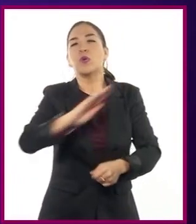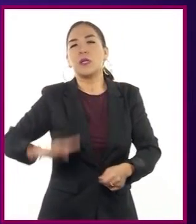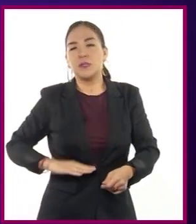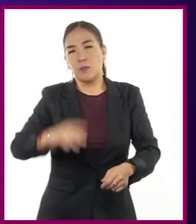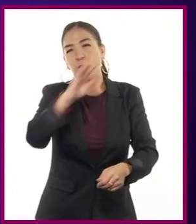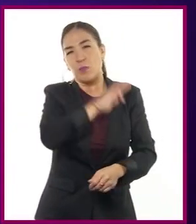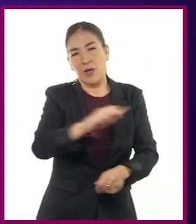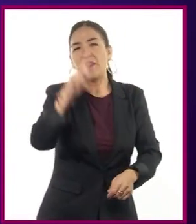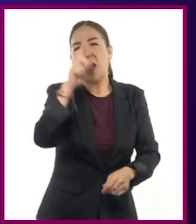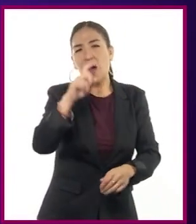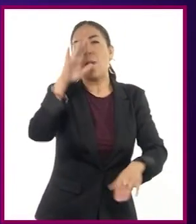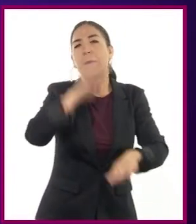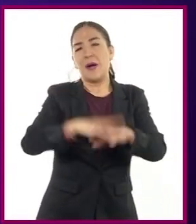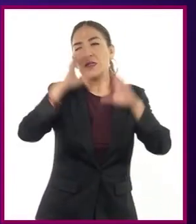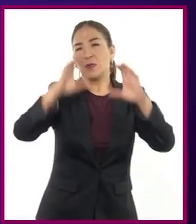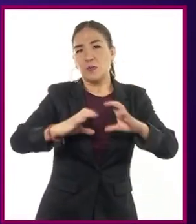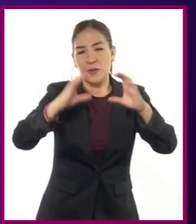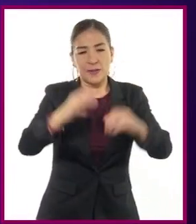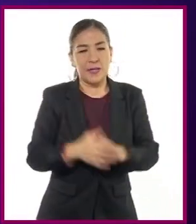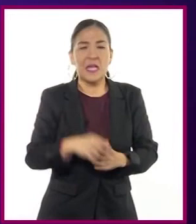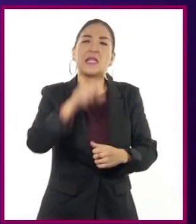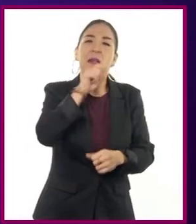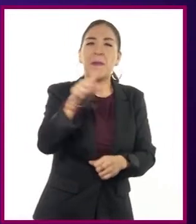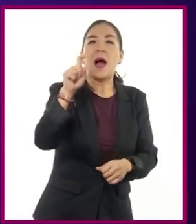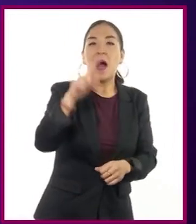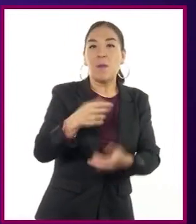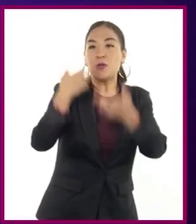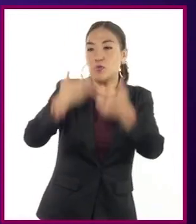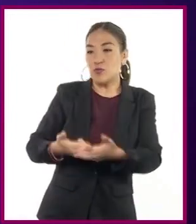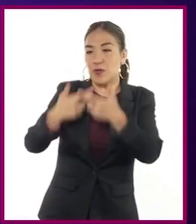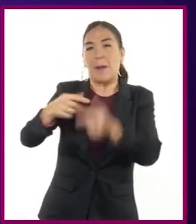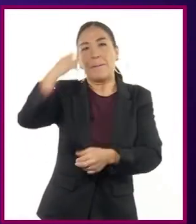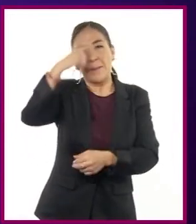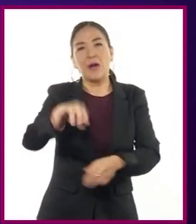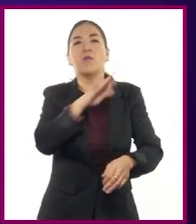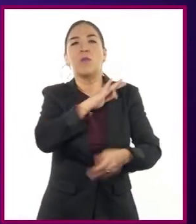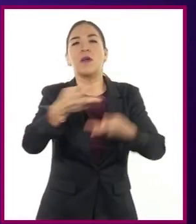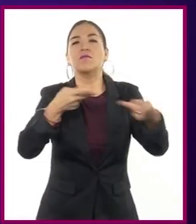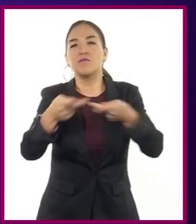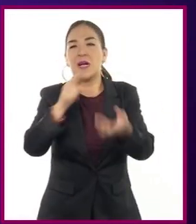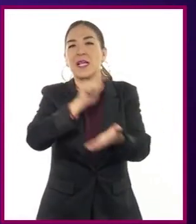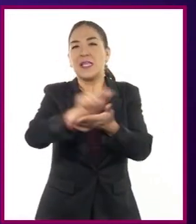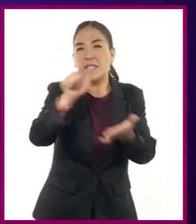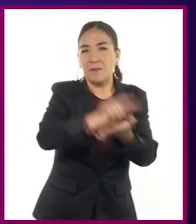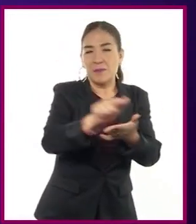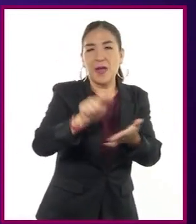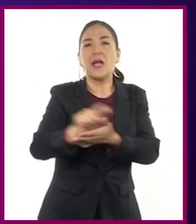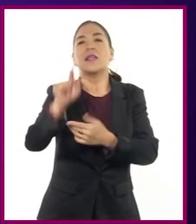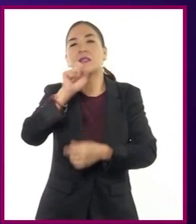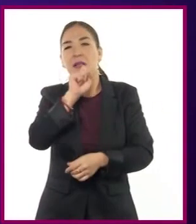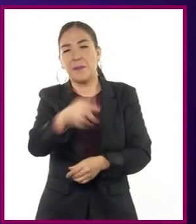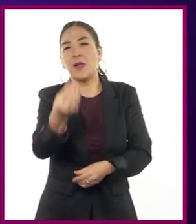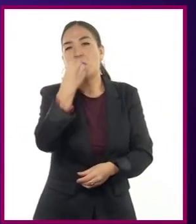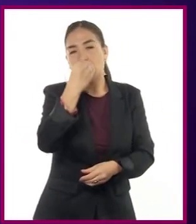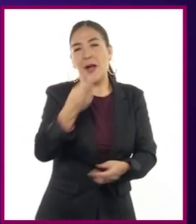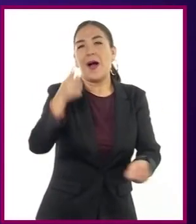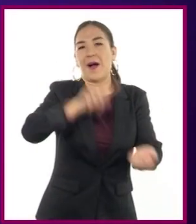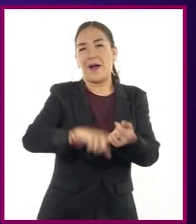agua. O contar con agua suficiente para llevar a cabo las tareas de higiene y alimentación en el